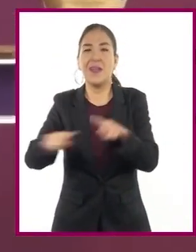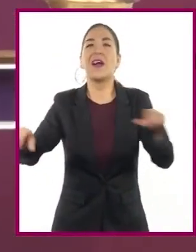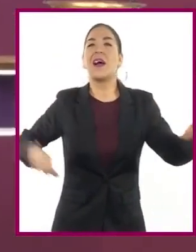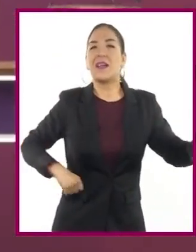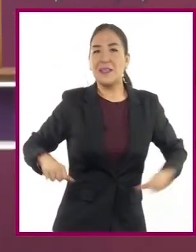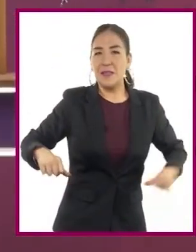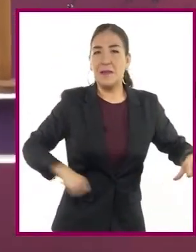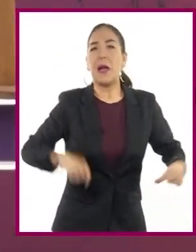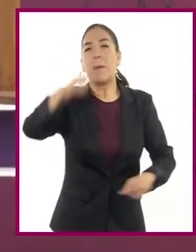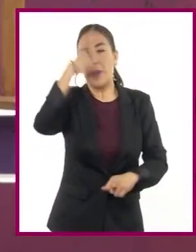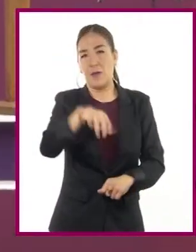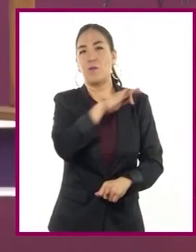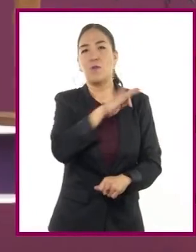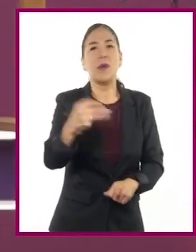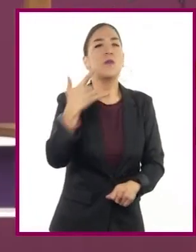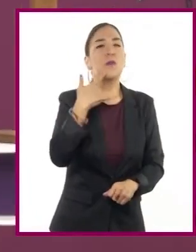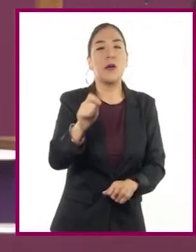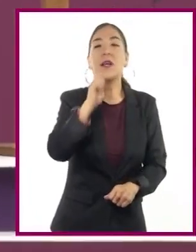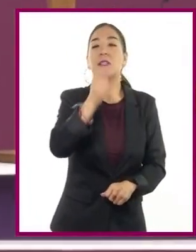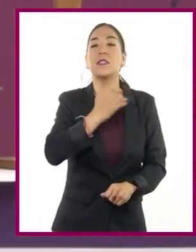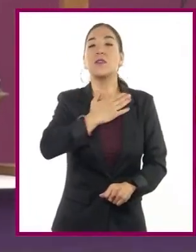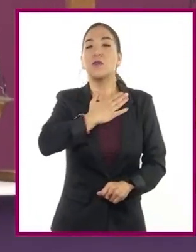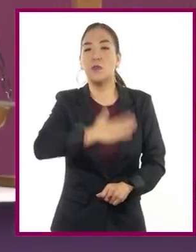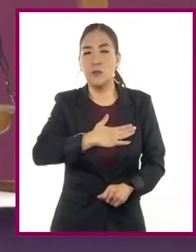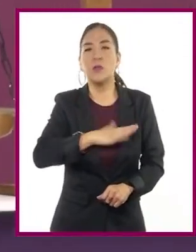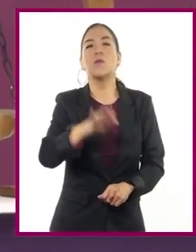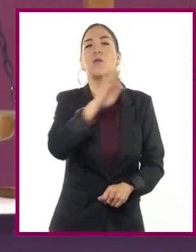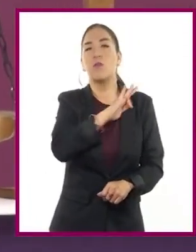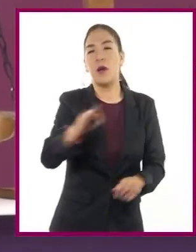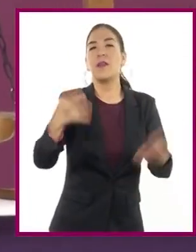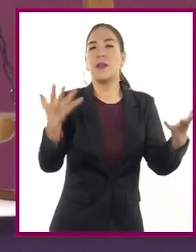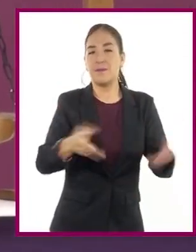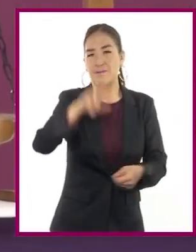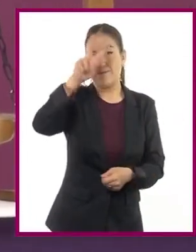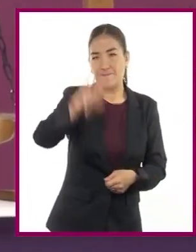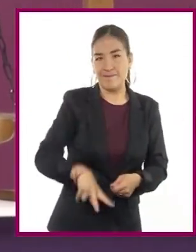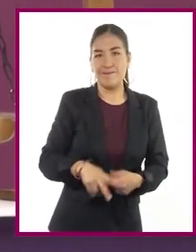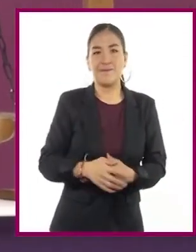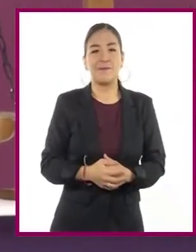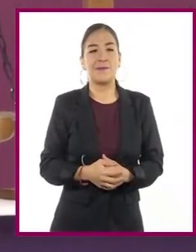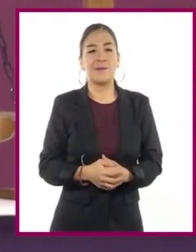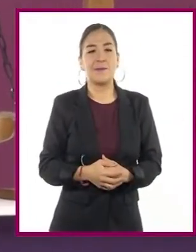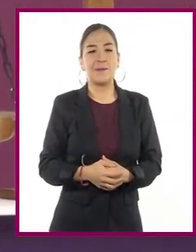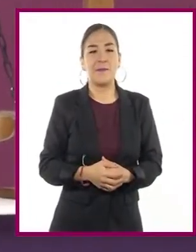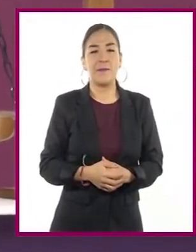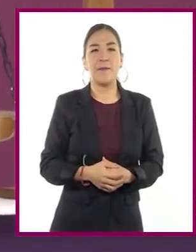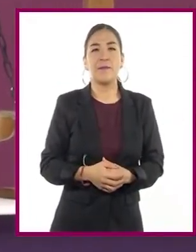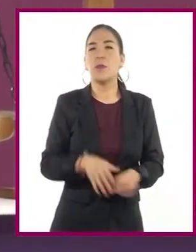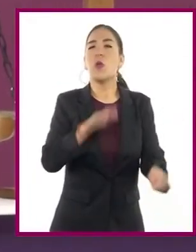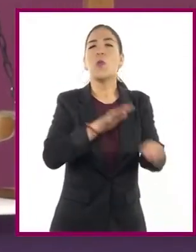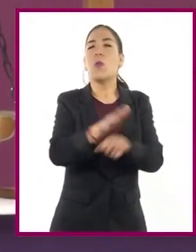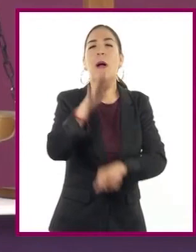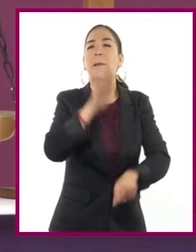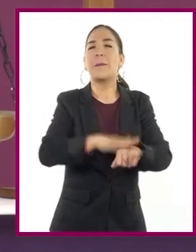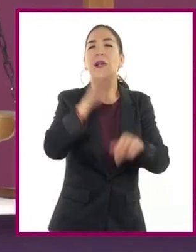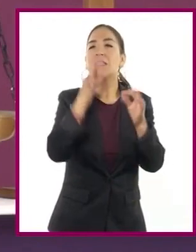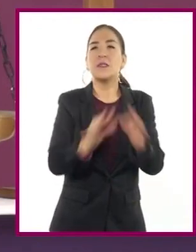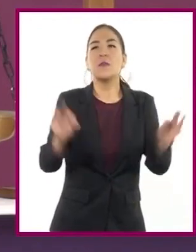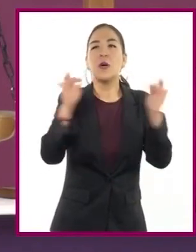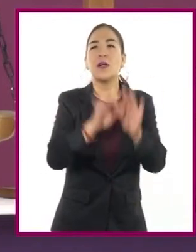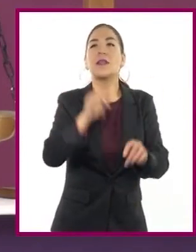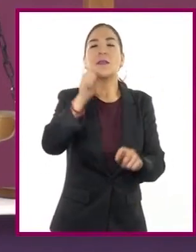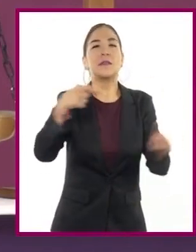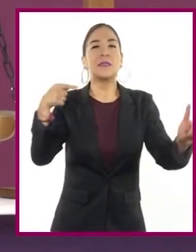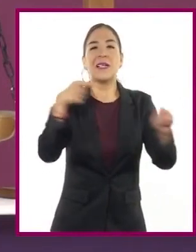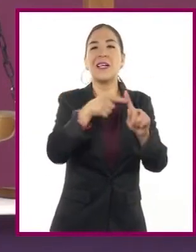aspectos para lograr que la justicia se convierta en una realidad. Uno de los más importantes es el